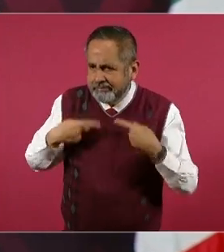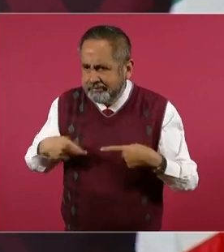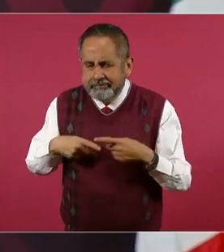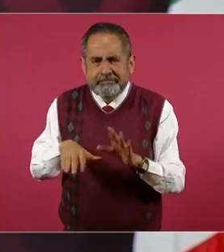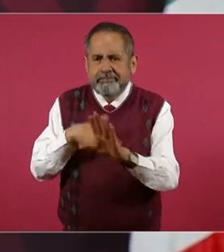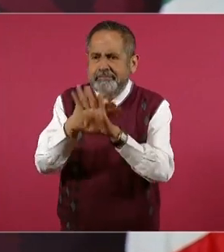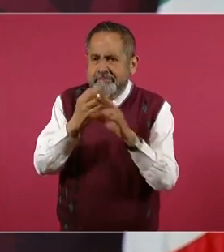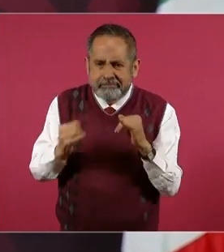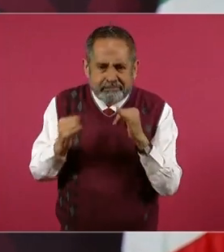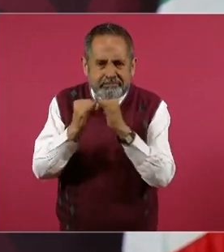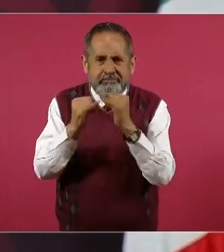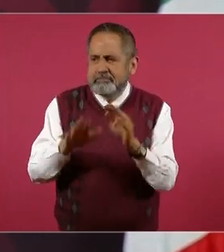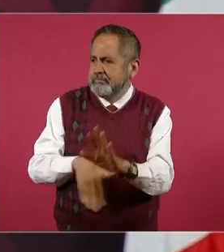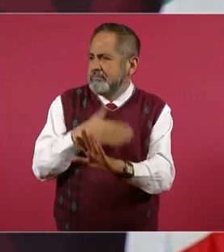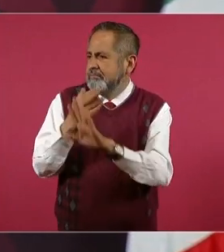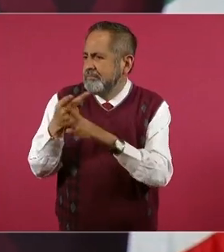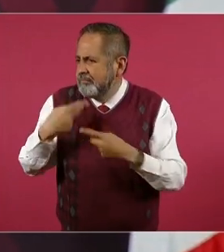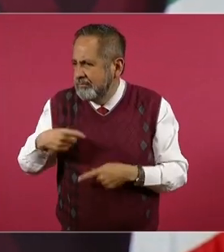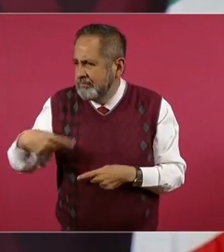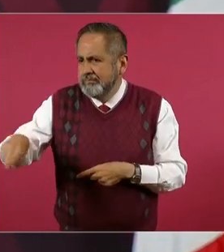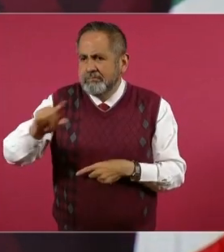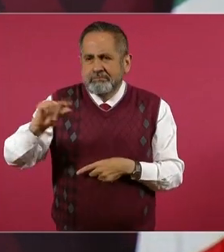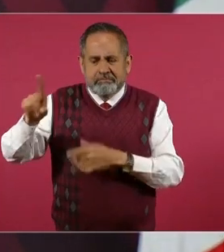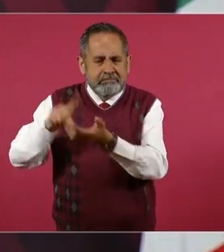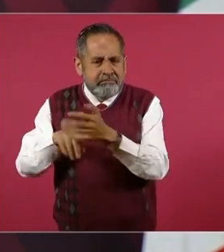servidores públicos.